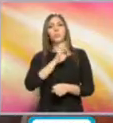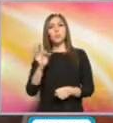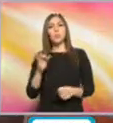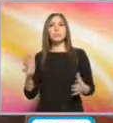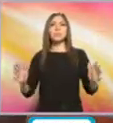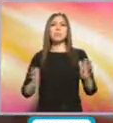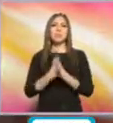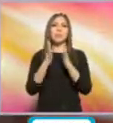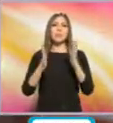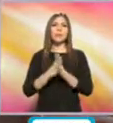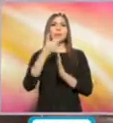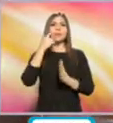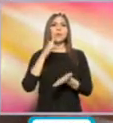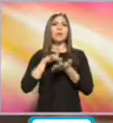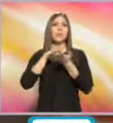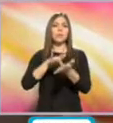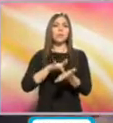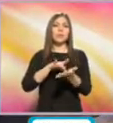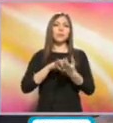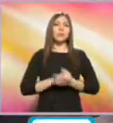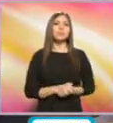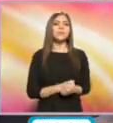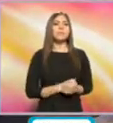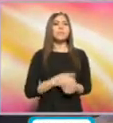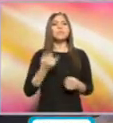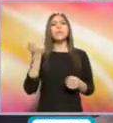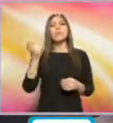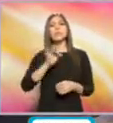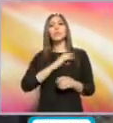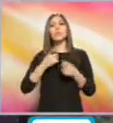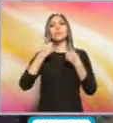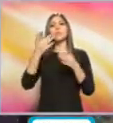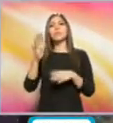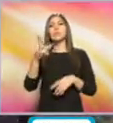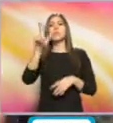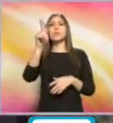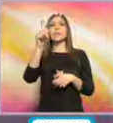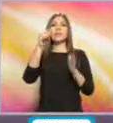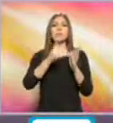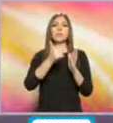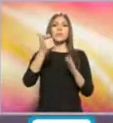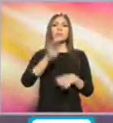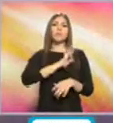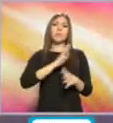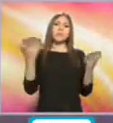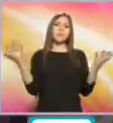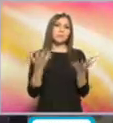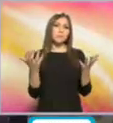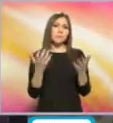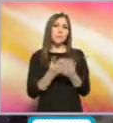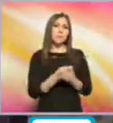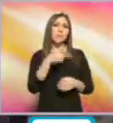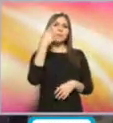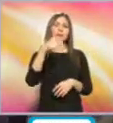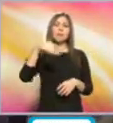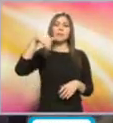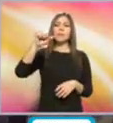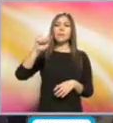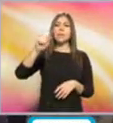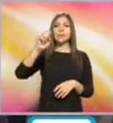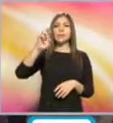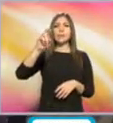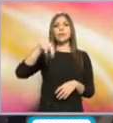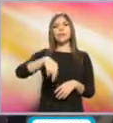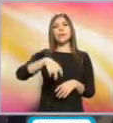participar en el apoyo y les dan, hay una posibilidad de dar hasta 70 mil pesos para realizar el máster en DCP y